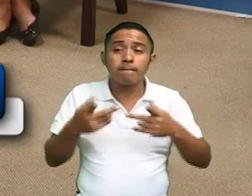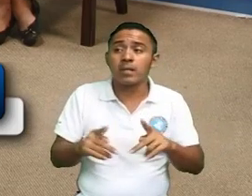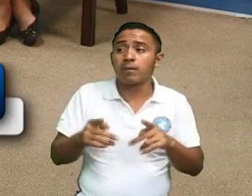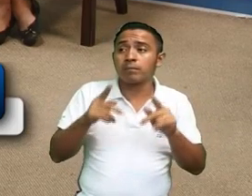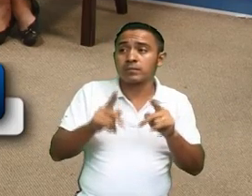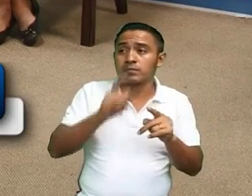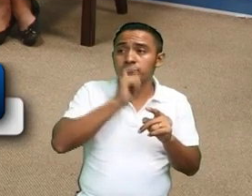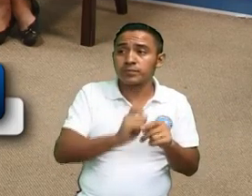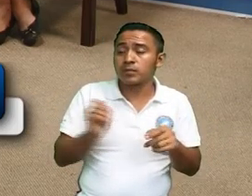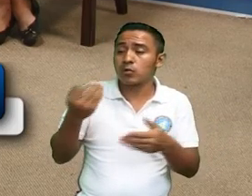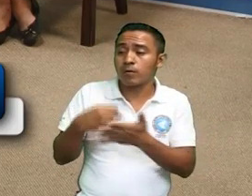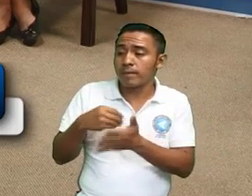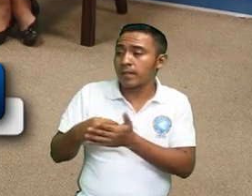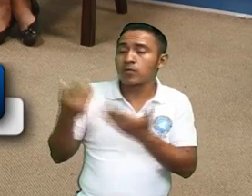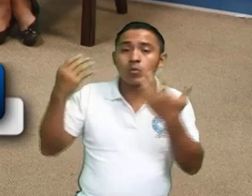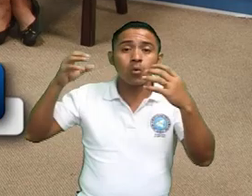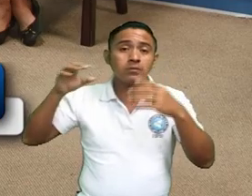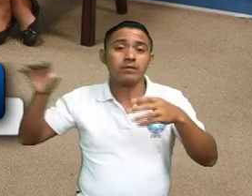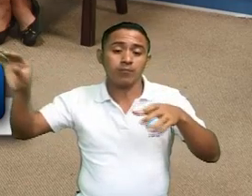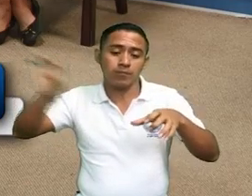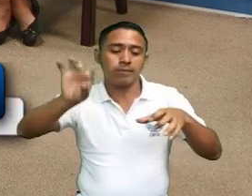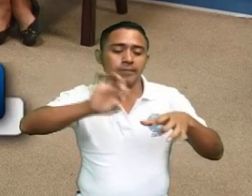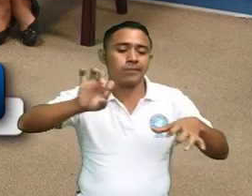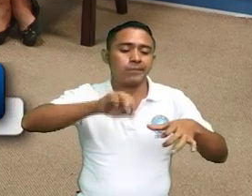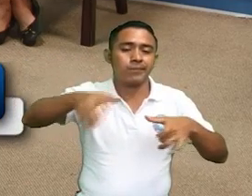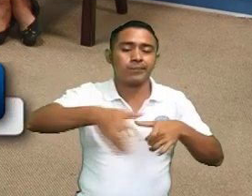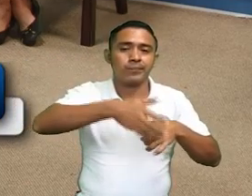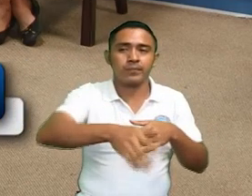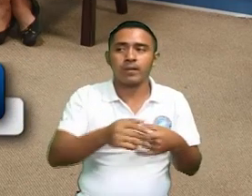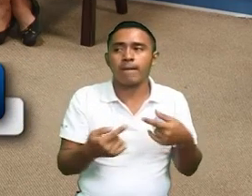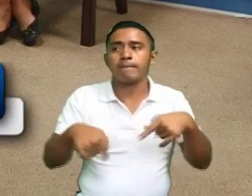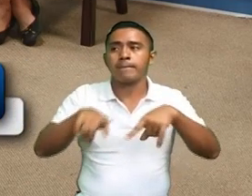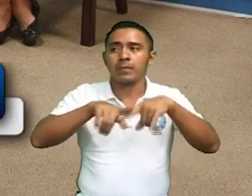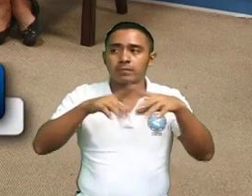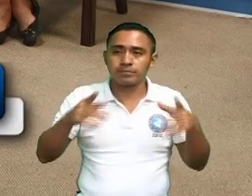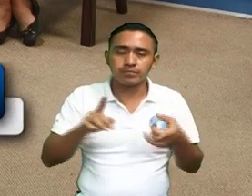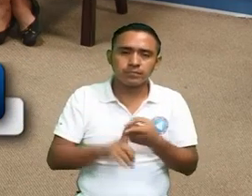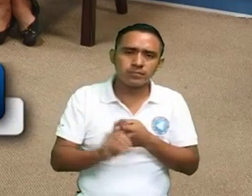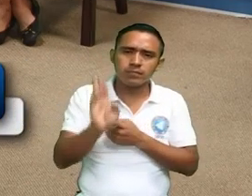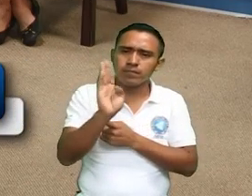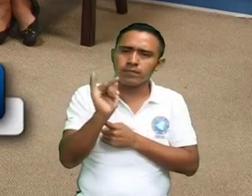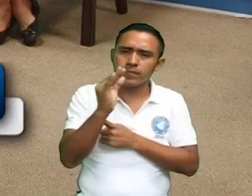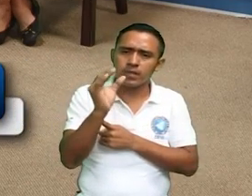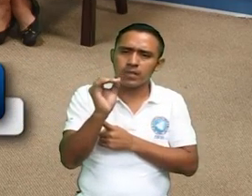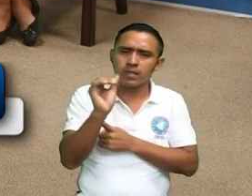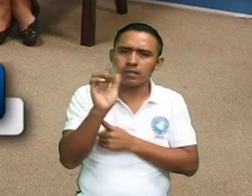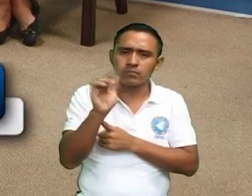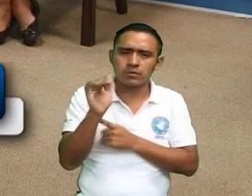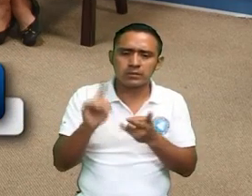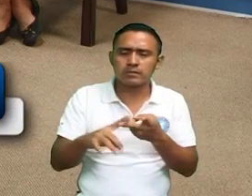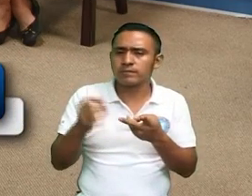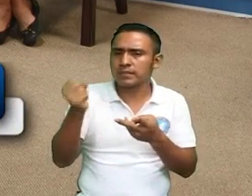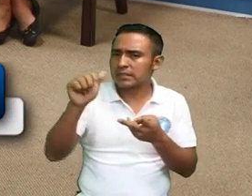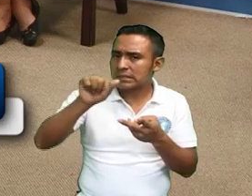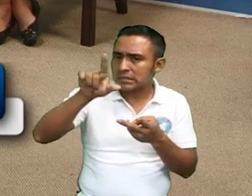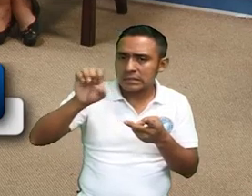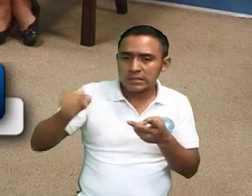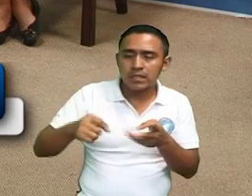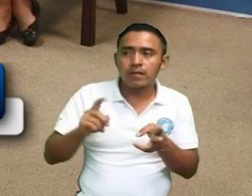nos gustan los condimentos y todos, la mayoría de los condimentos traen aditamentos como bicarbonato, sales, que son los